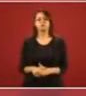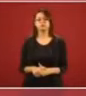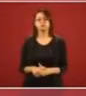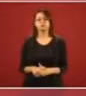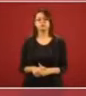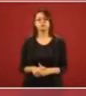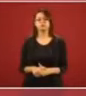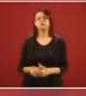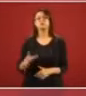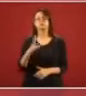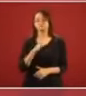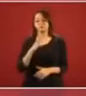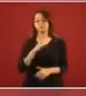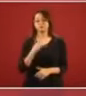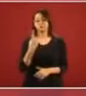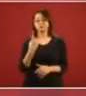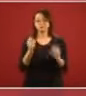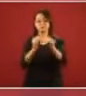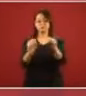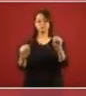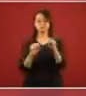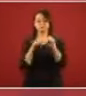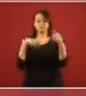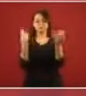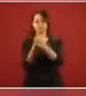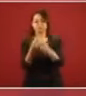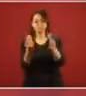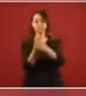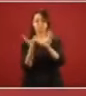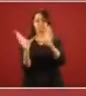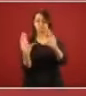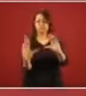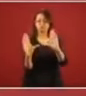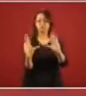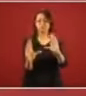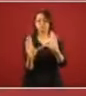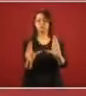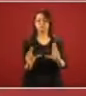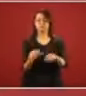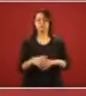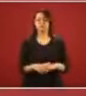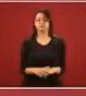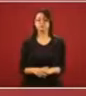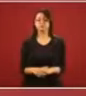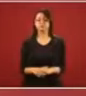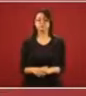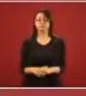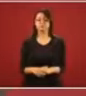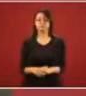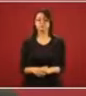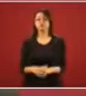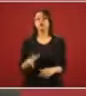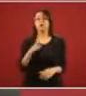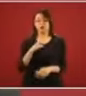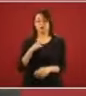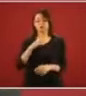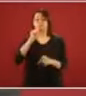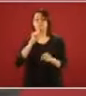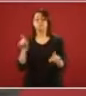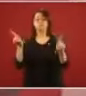un aula para la formación, capacitación, tienen